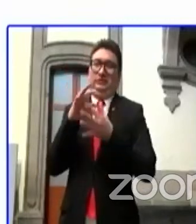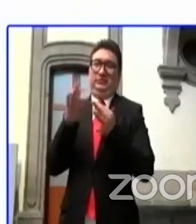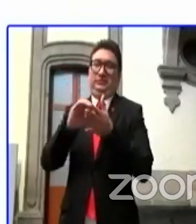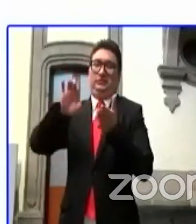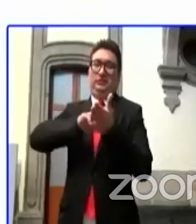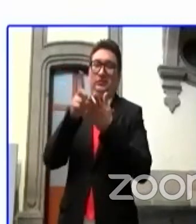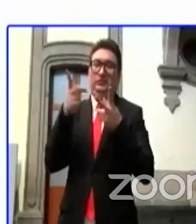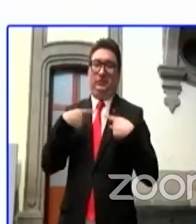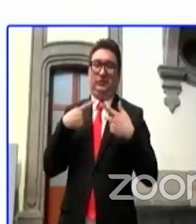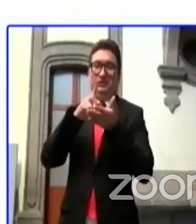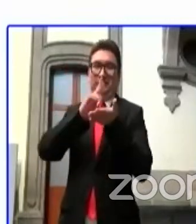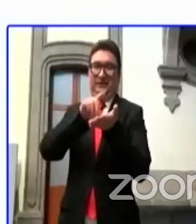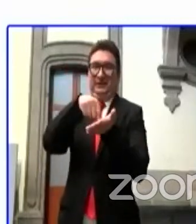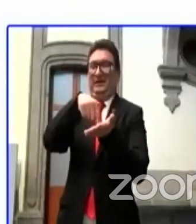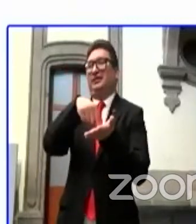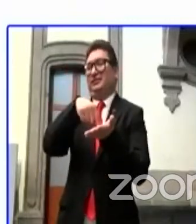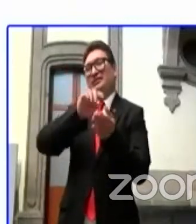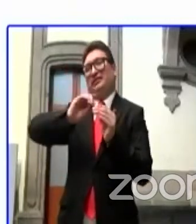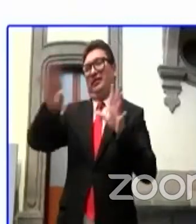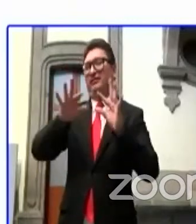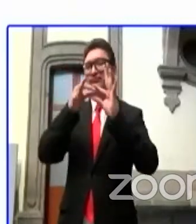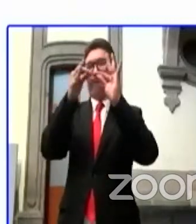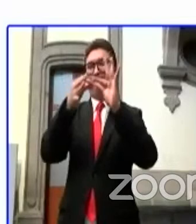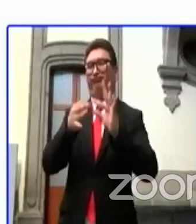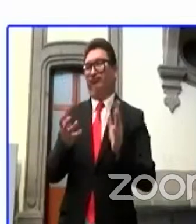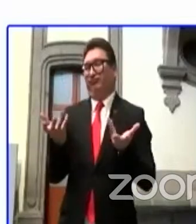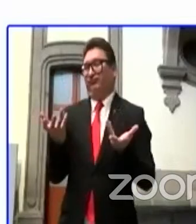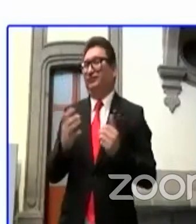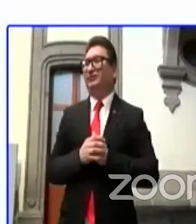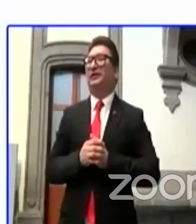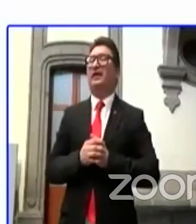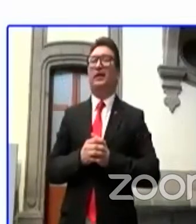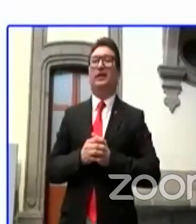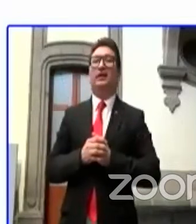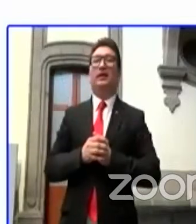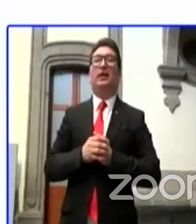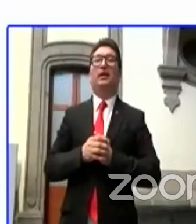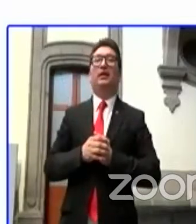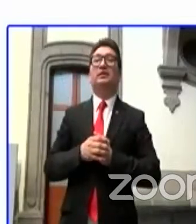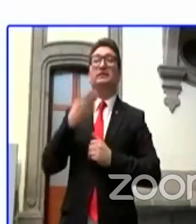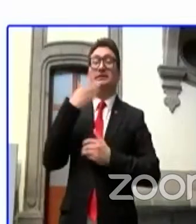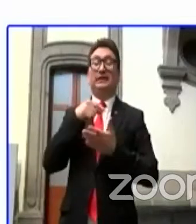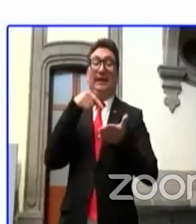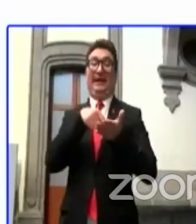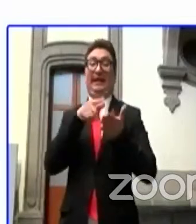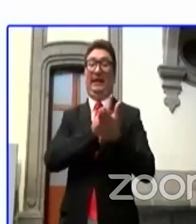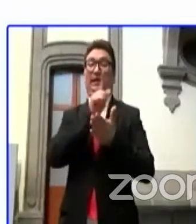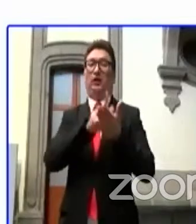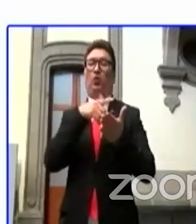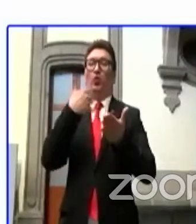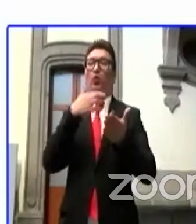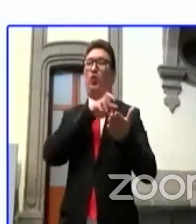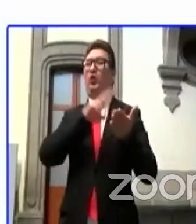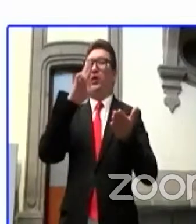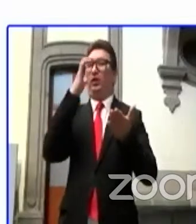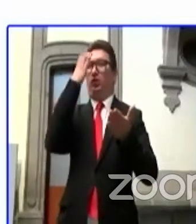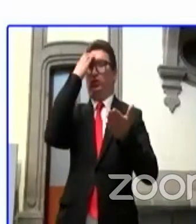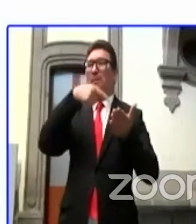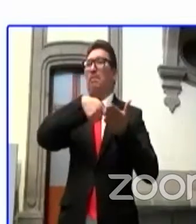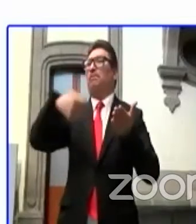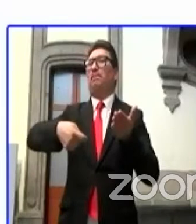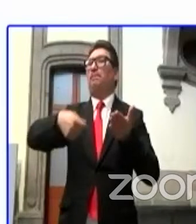los Derechos de las Personas con Discapacidad y reconocer este instrumento jurídico como el primer